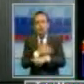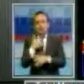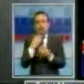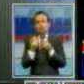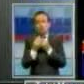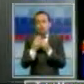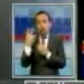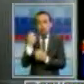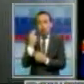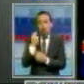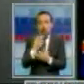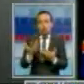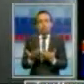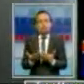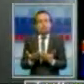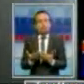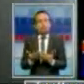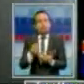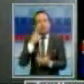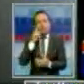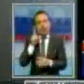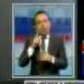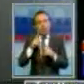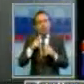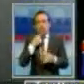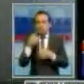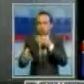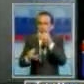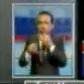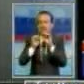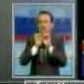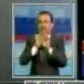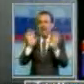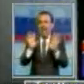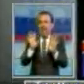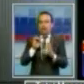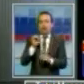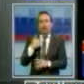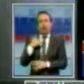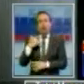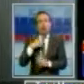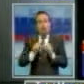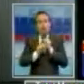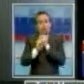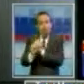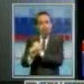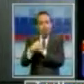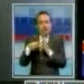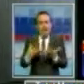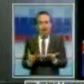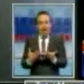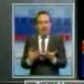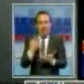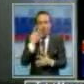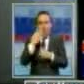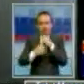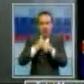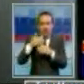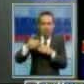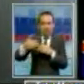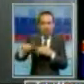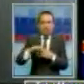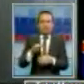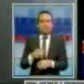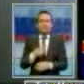muchas cosas el pan y el agua, pero constructiva, pero también con mucha más claridad. O sea, yo creo que nuestra oposición en los años de